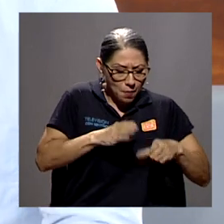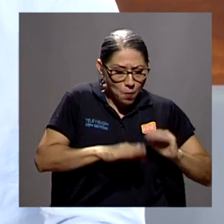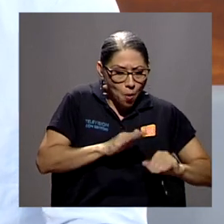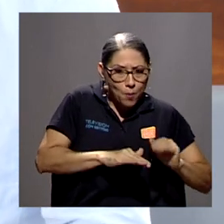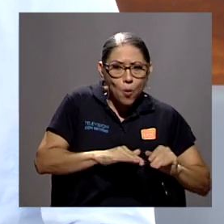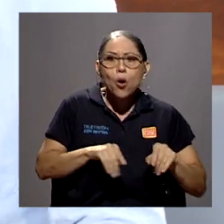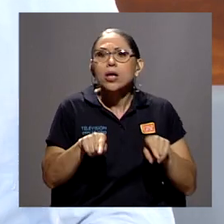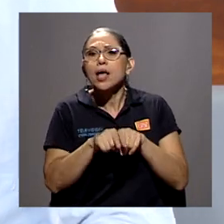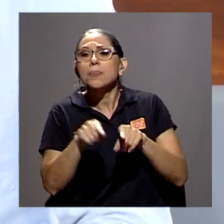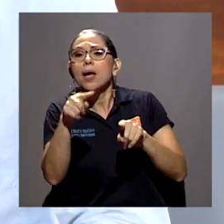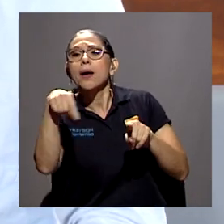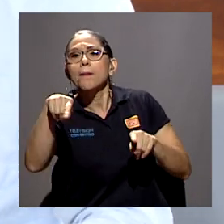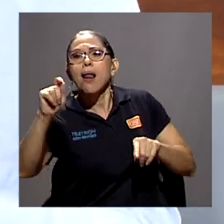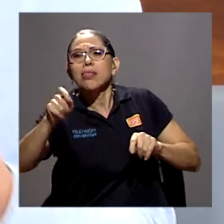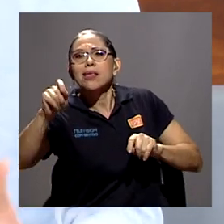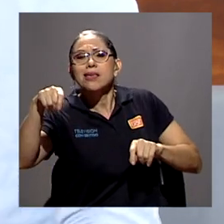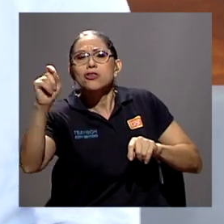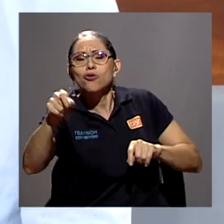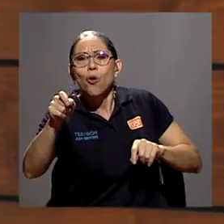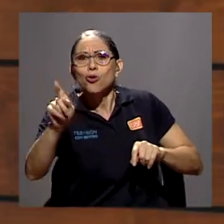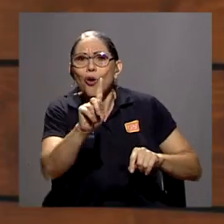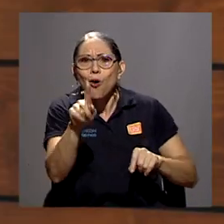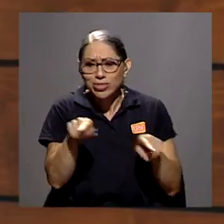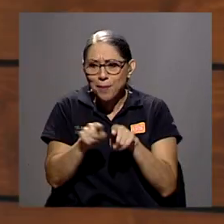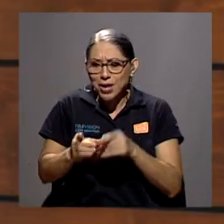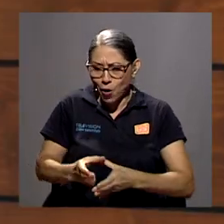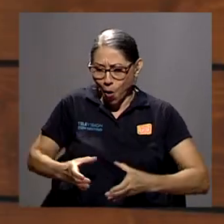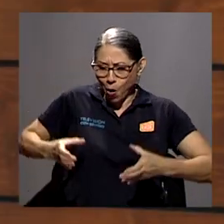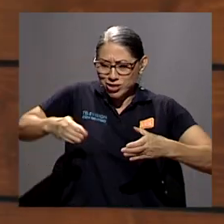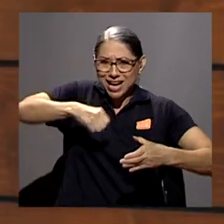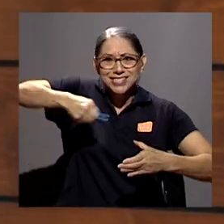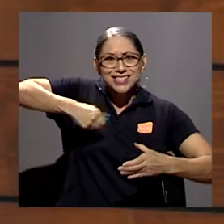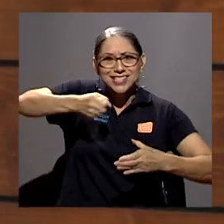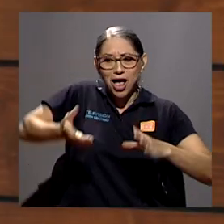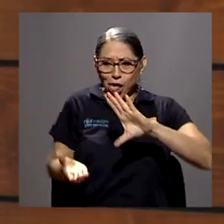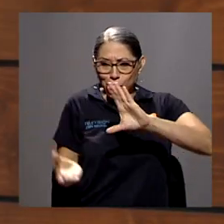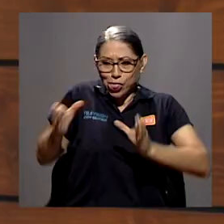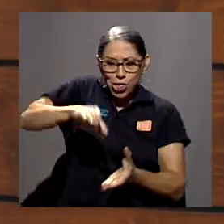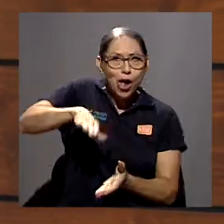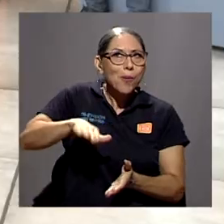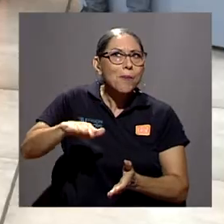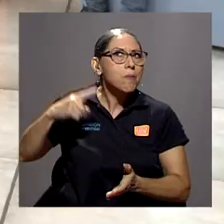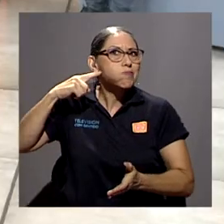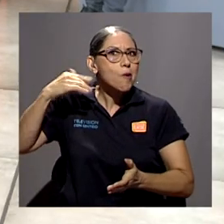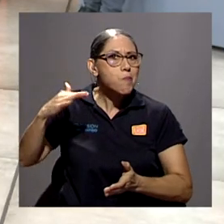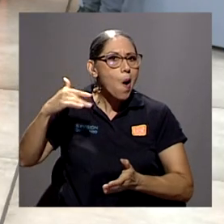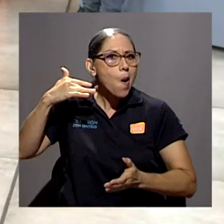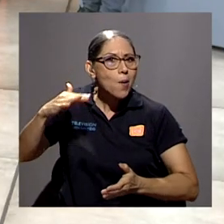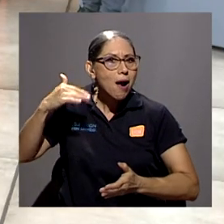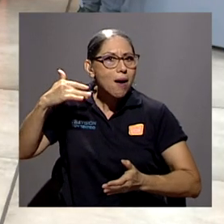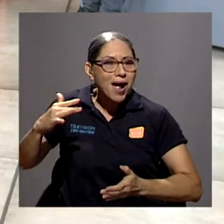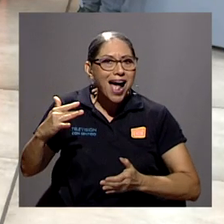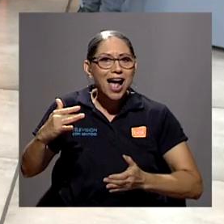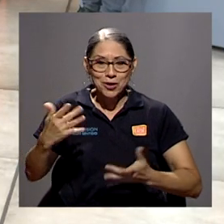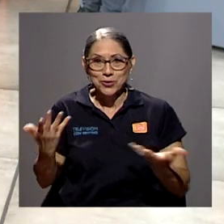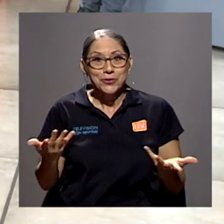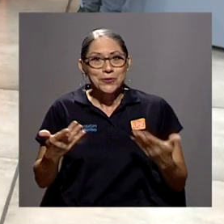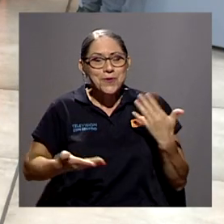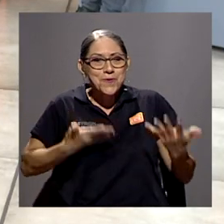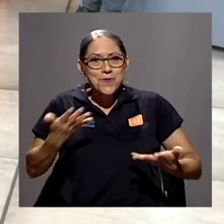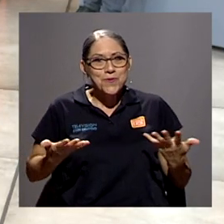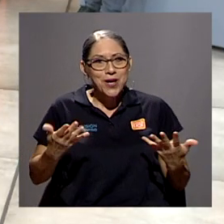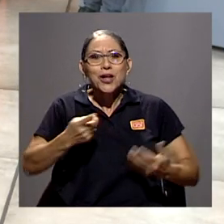tocan unas ollas y suena algo algo musical entonces creo que entonces creo que también hay que